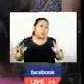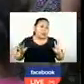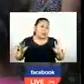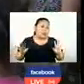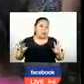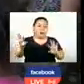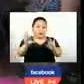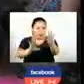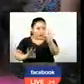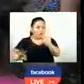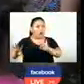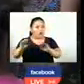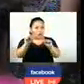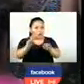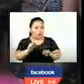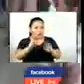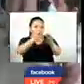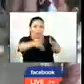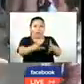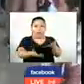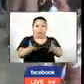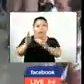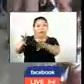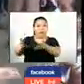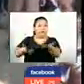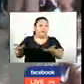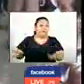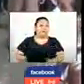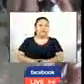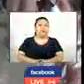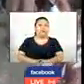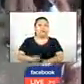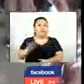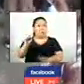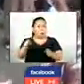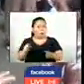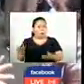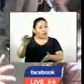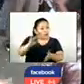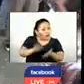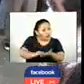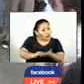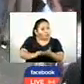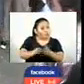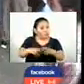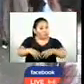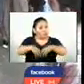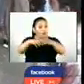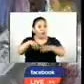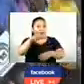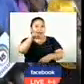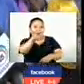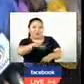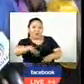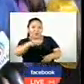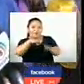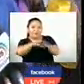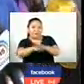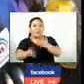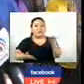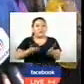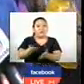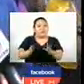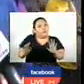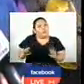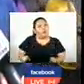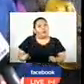hay zonas donde hay puestos abandonados solos que se pudieran habilitar para que podamos trabajar dentro del mercado y así